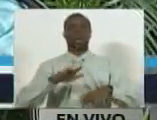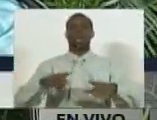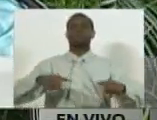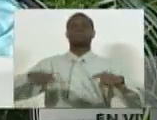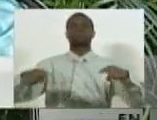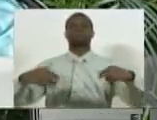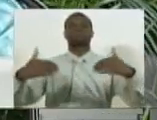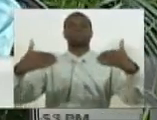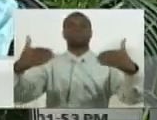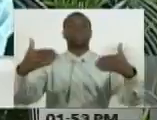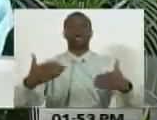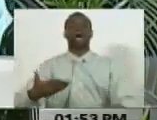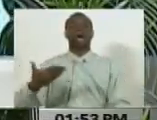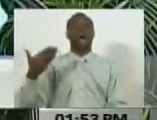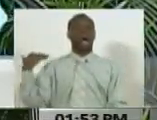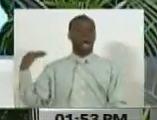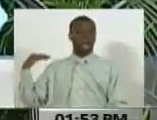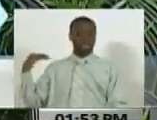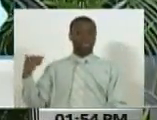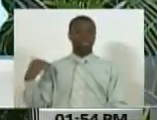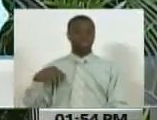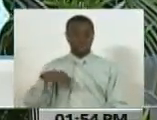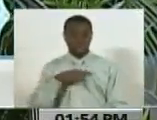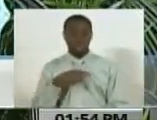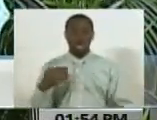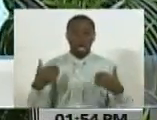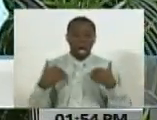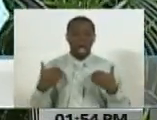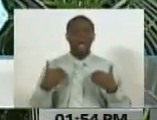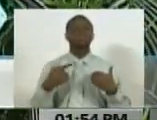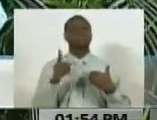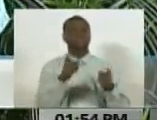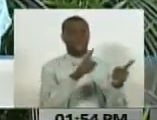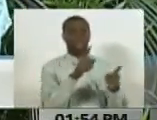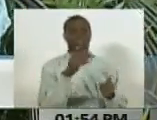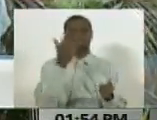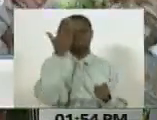nos enfrentamos a circunstancias que muchos de aquí presentes conocen.